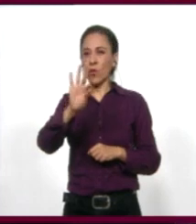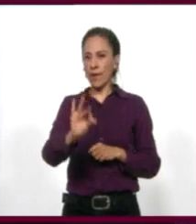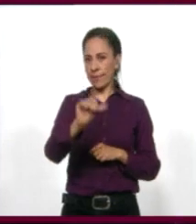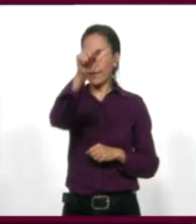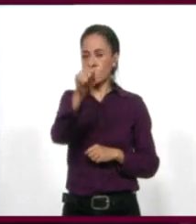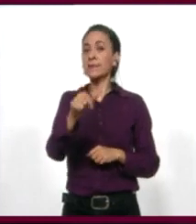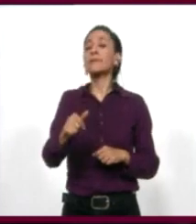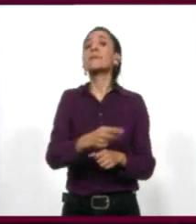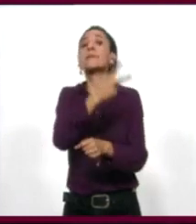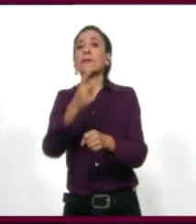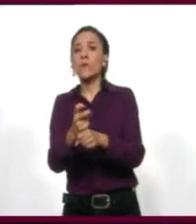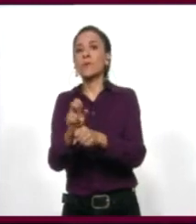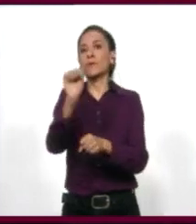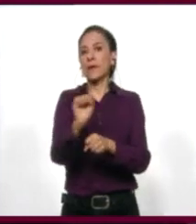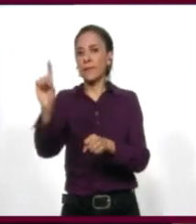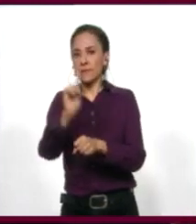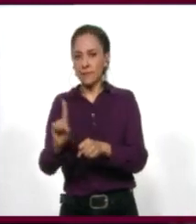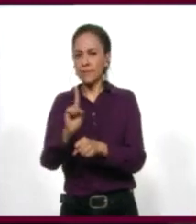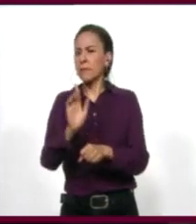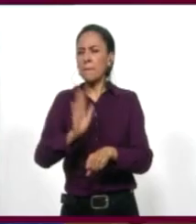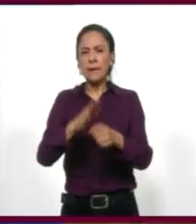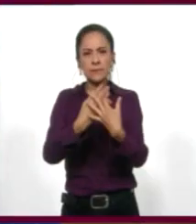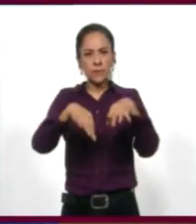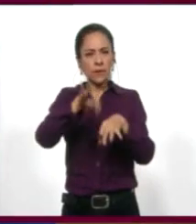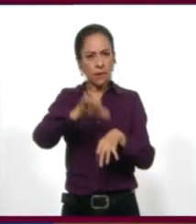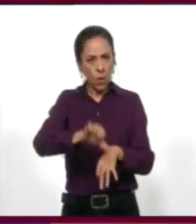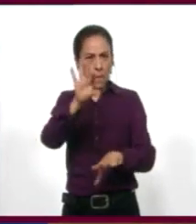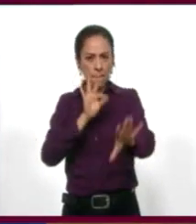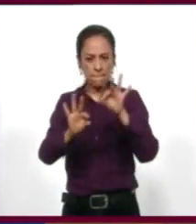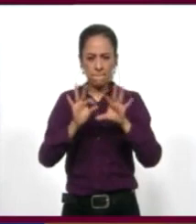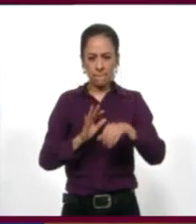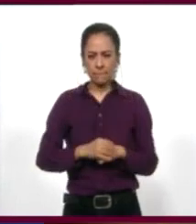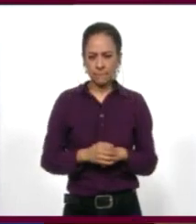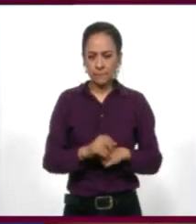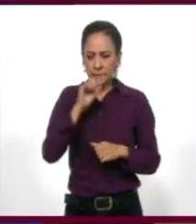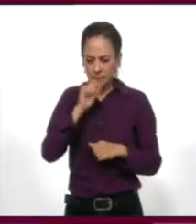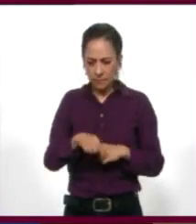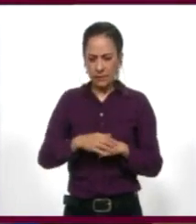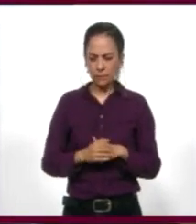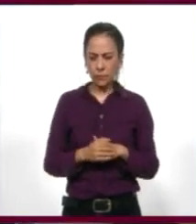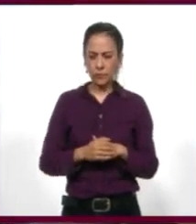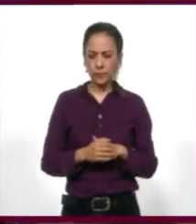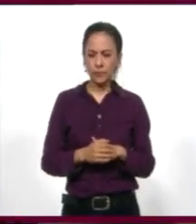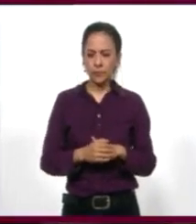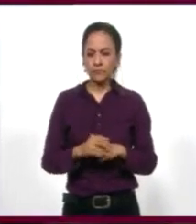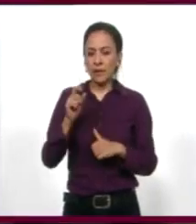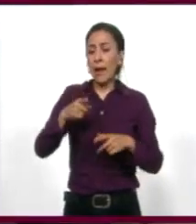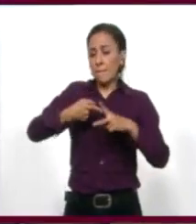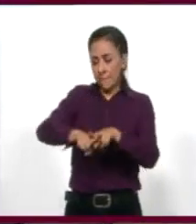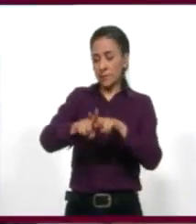segundo fin de semana. Lo más sobresaliente en el siguiente resumen. La Chivagantiva es un grupo que nació en Bruselas con la fusión del